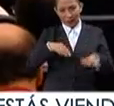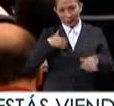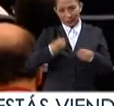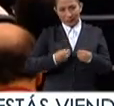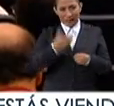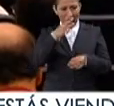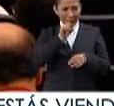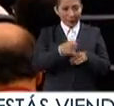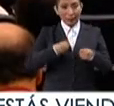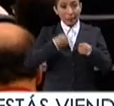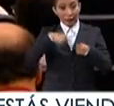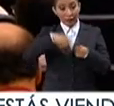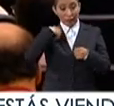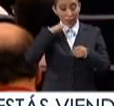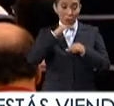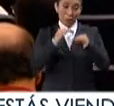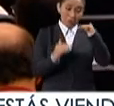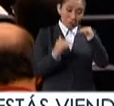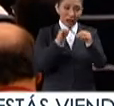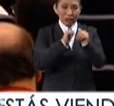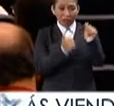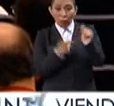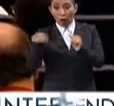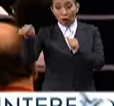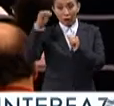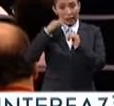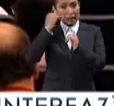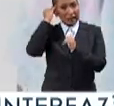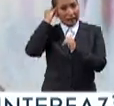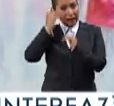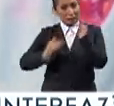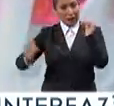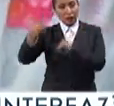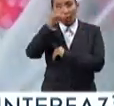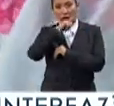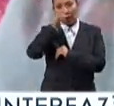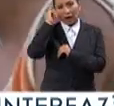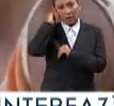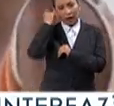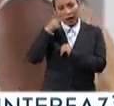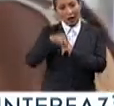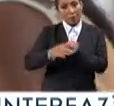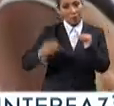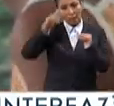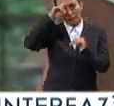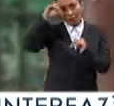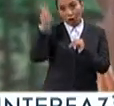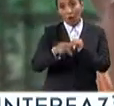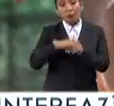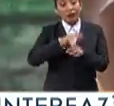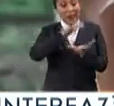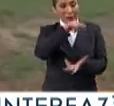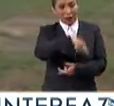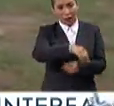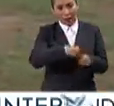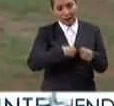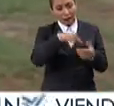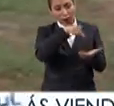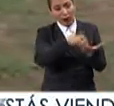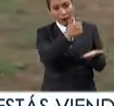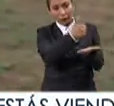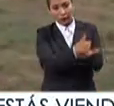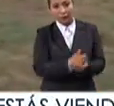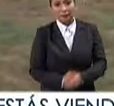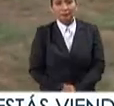méxico no tiene niveles tan bajos de rezago como los indígenas o hablantes de lenguas ellos porque en su mayoría viven en zonas